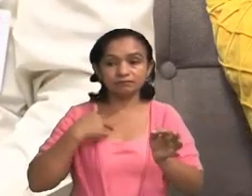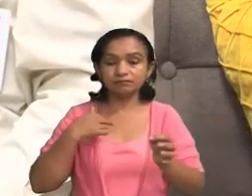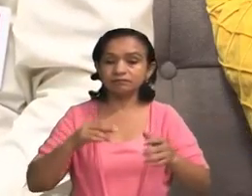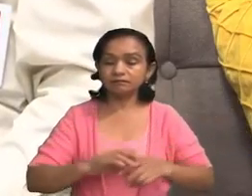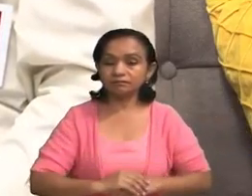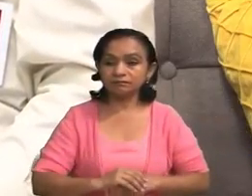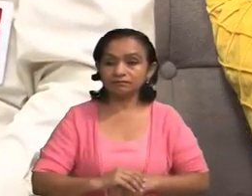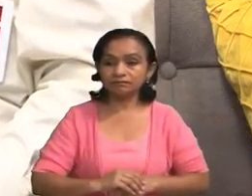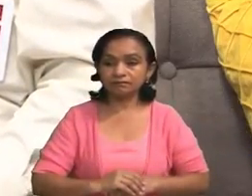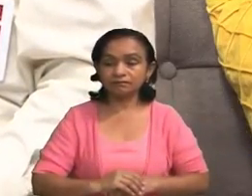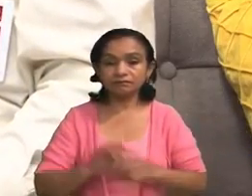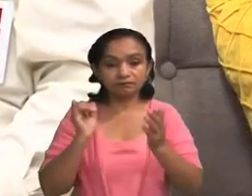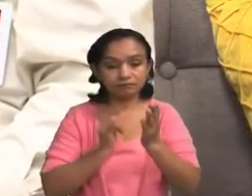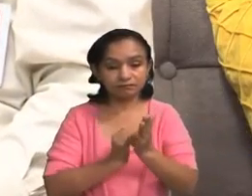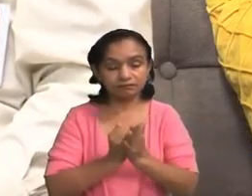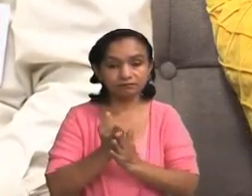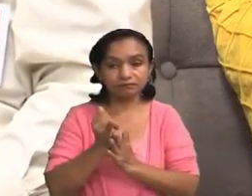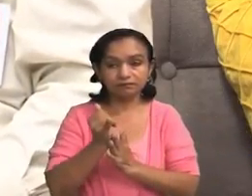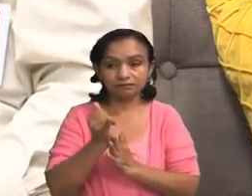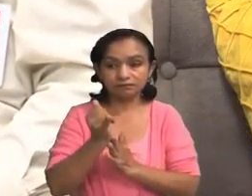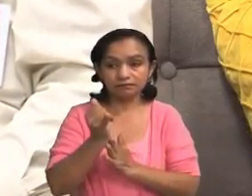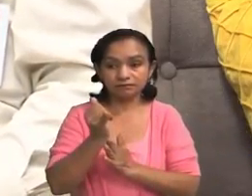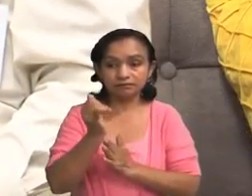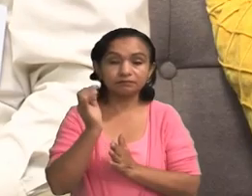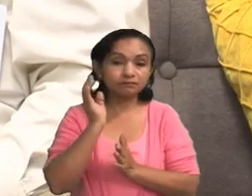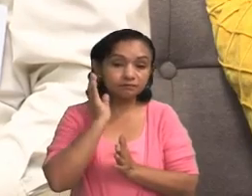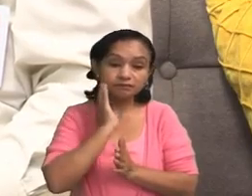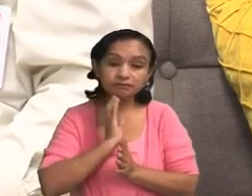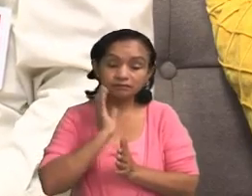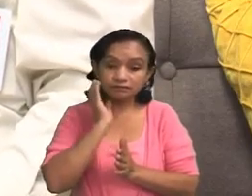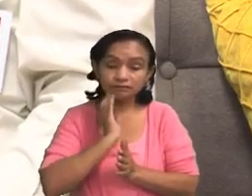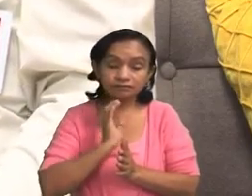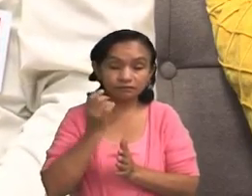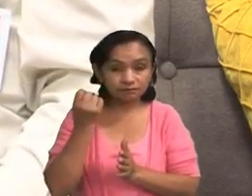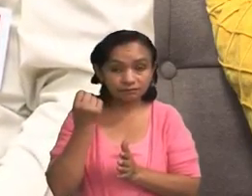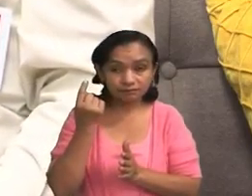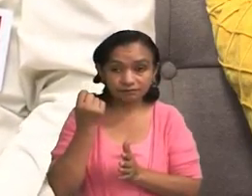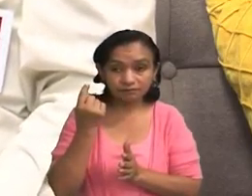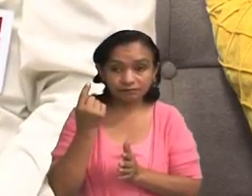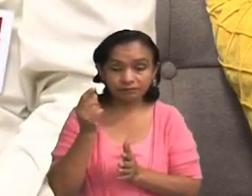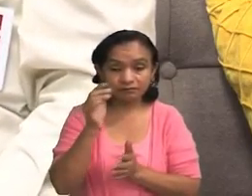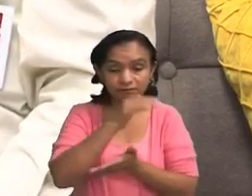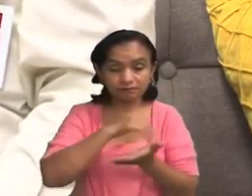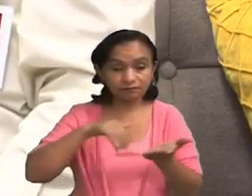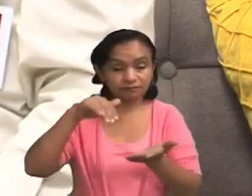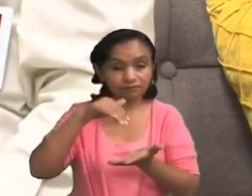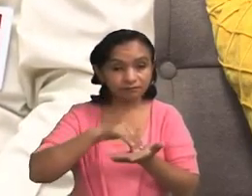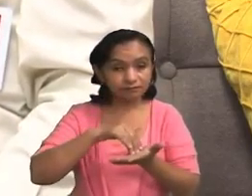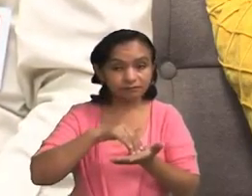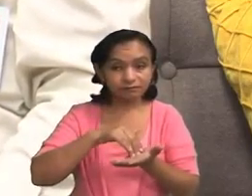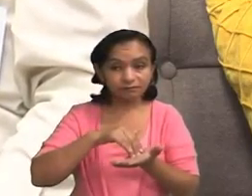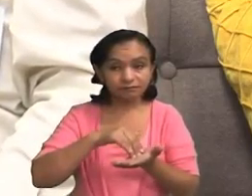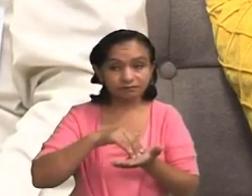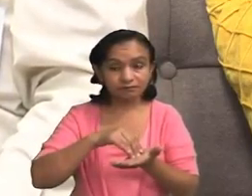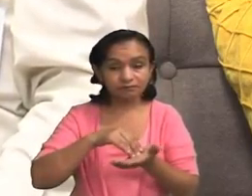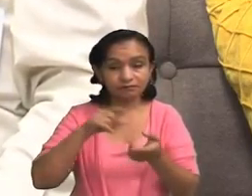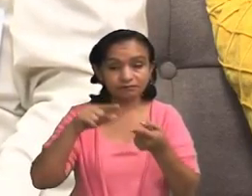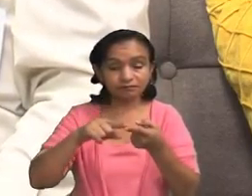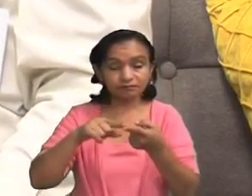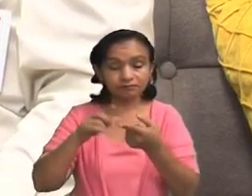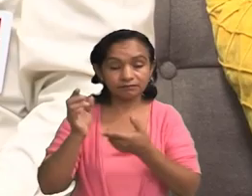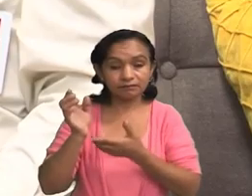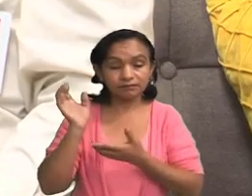Actualmente la investigación va experimental todavía. Tenemos un centro que le llamamos Isidri